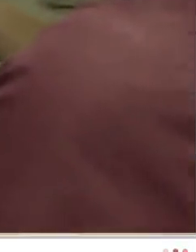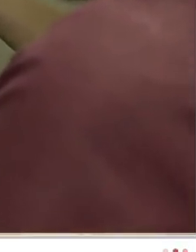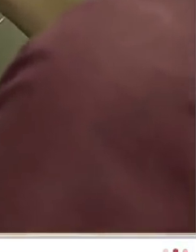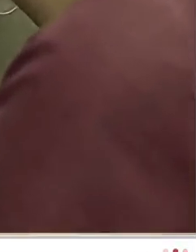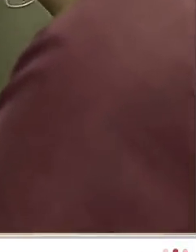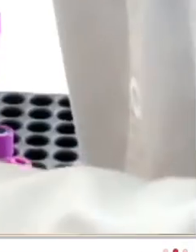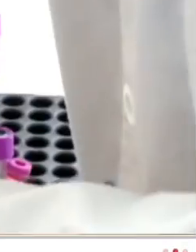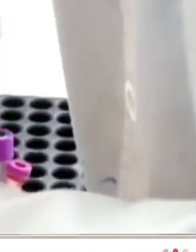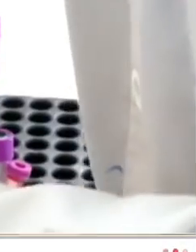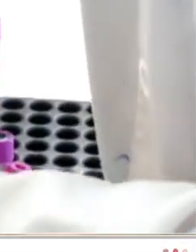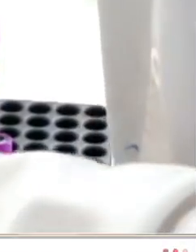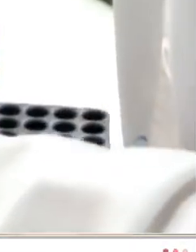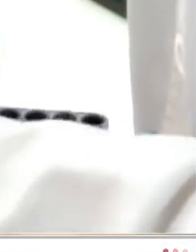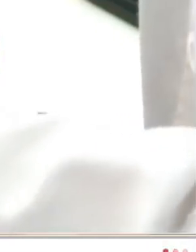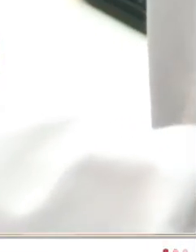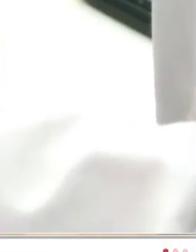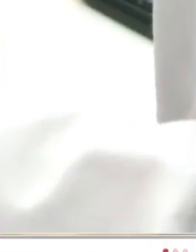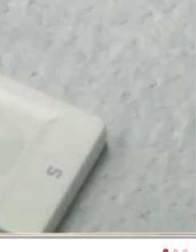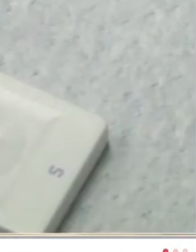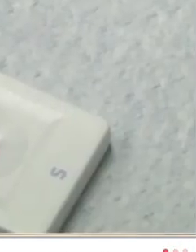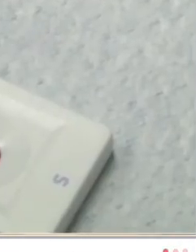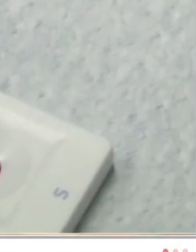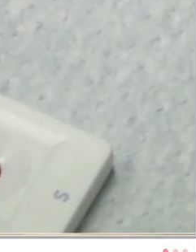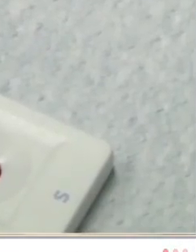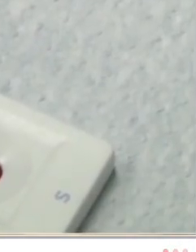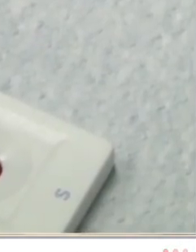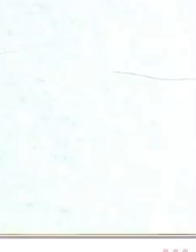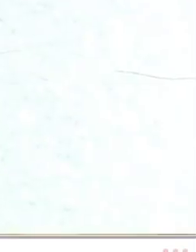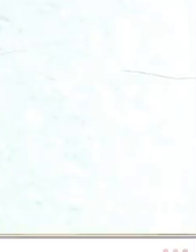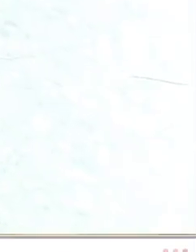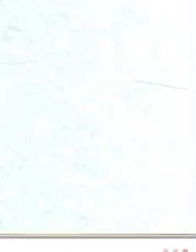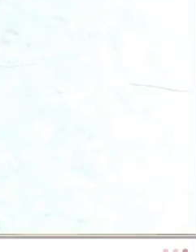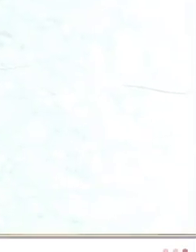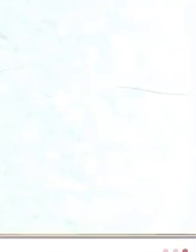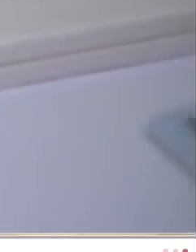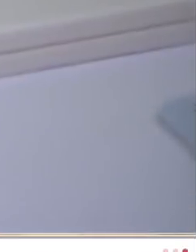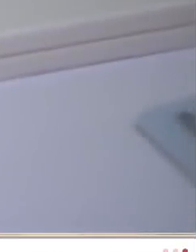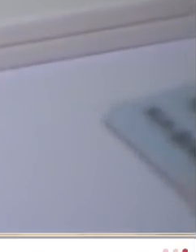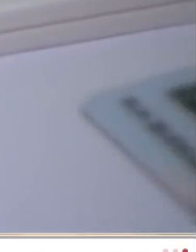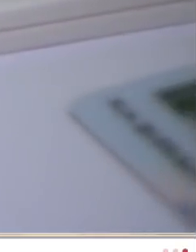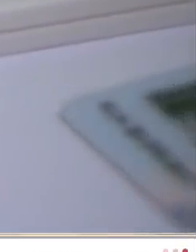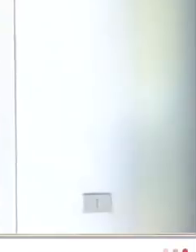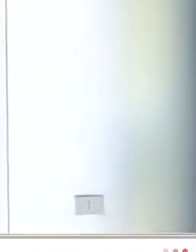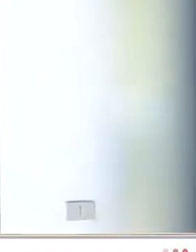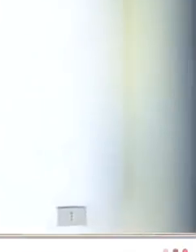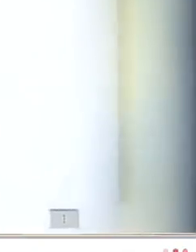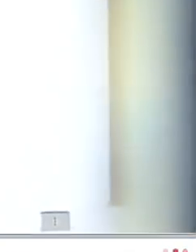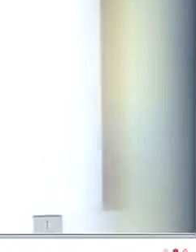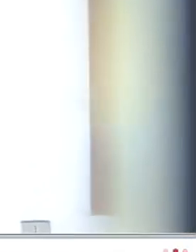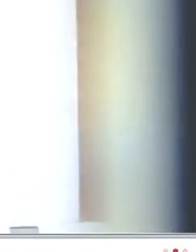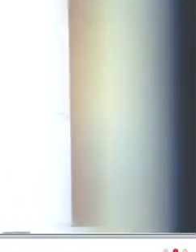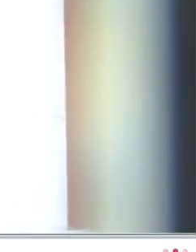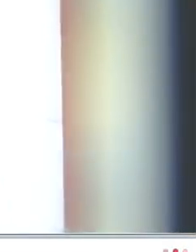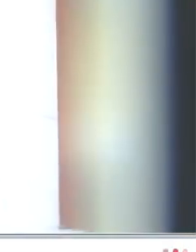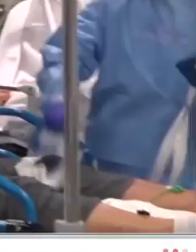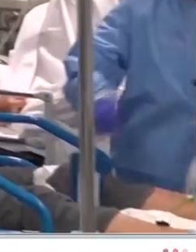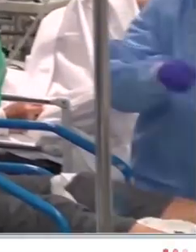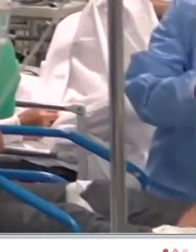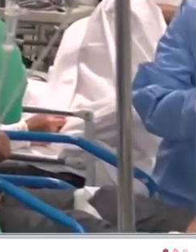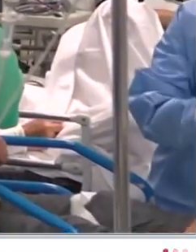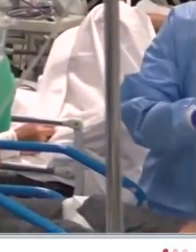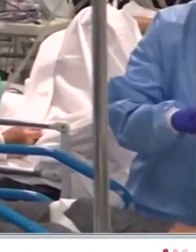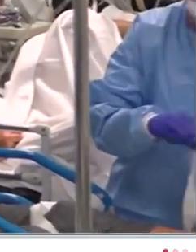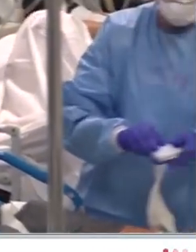complejo se pide un mayor esfuerzo a la ciudadanía mientras en paralelo se desarrolla el proceso de vacunación patricia si